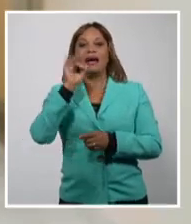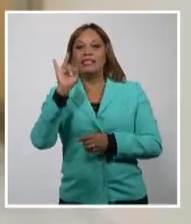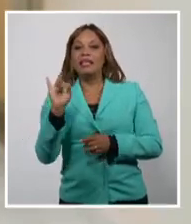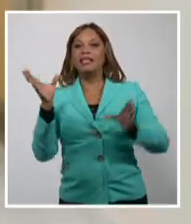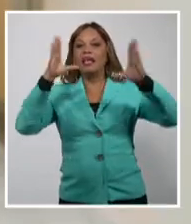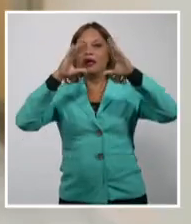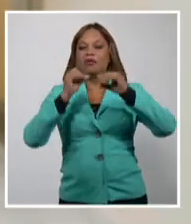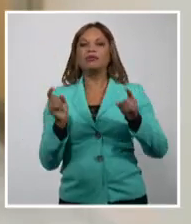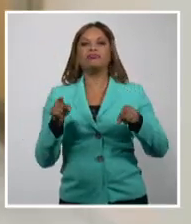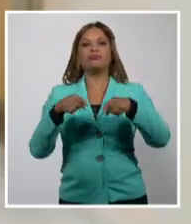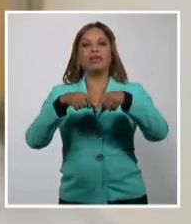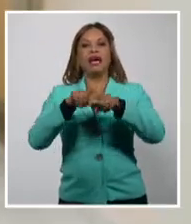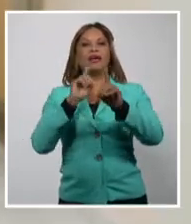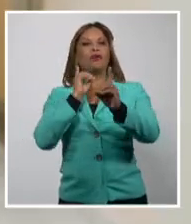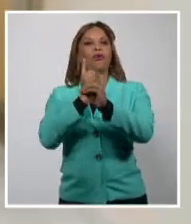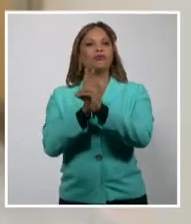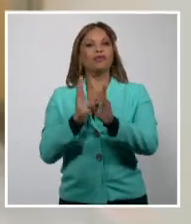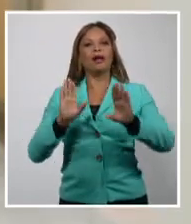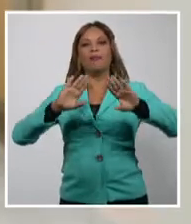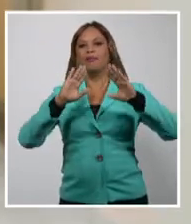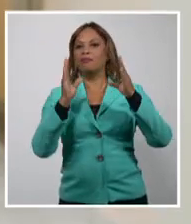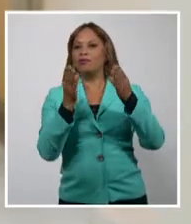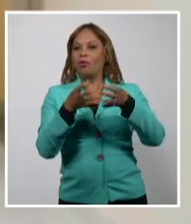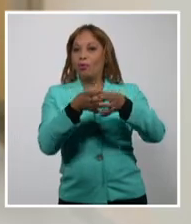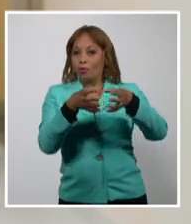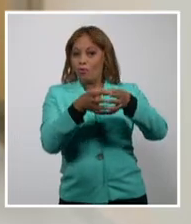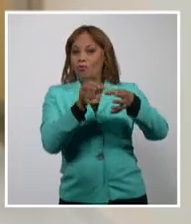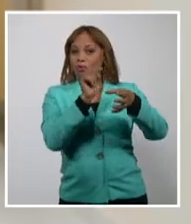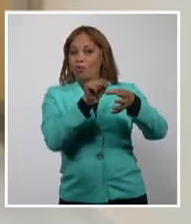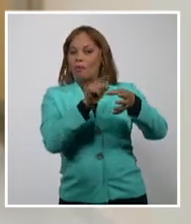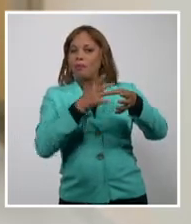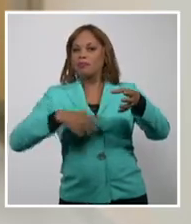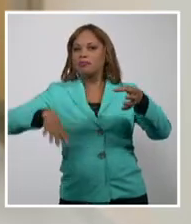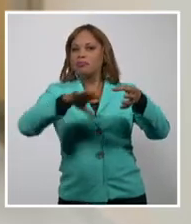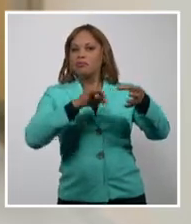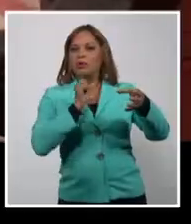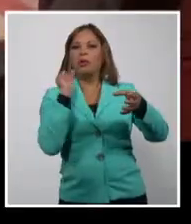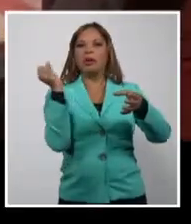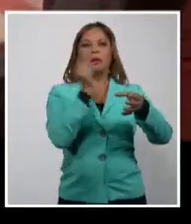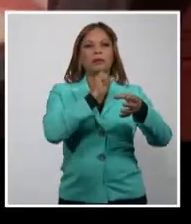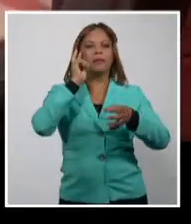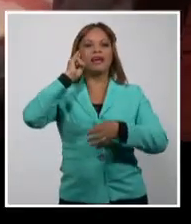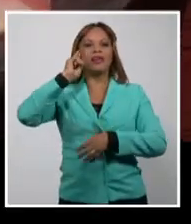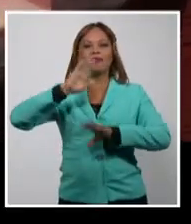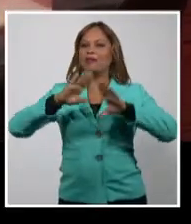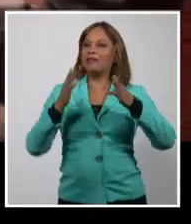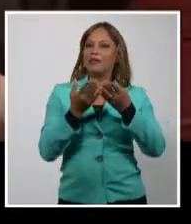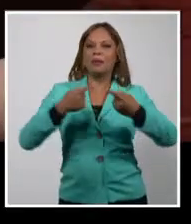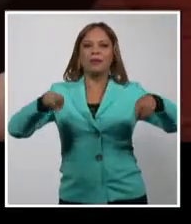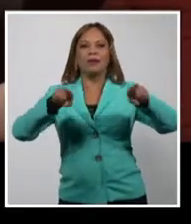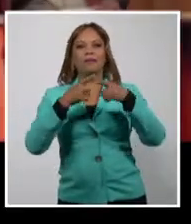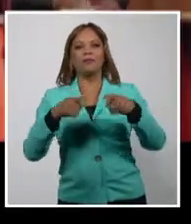amantes de la música cubana y del danzón en este templo de la música matancera.